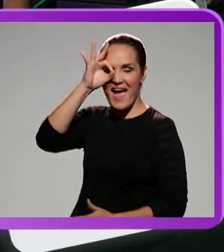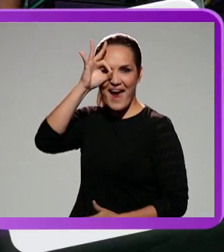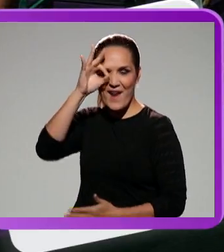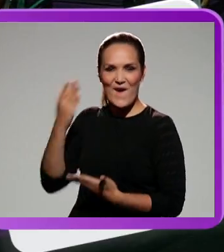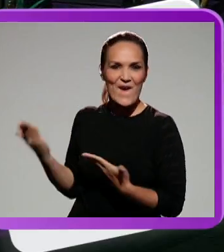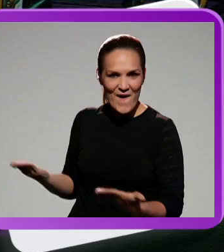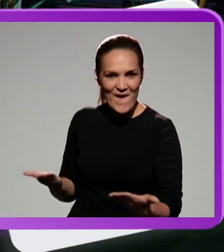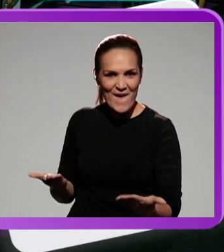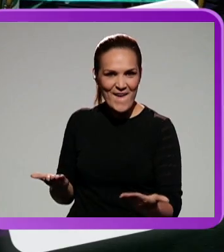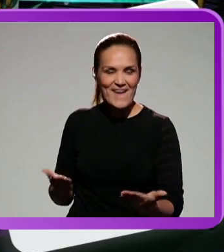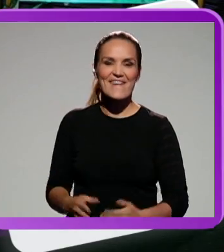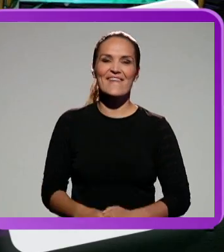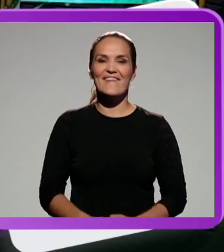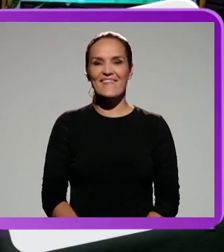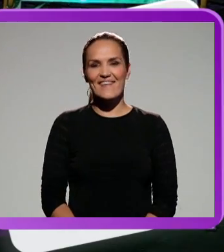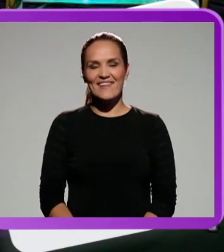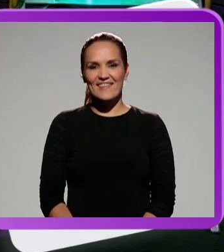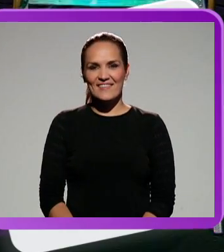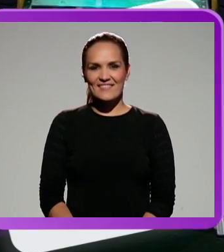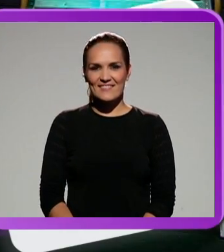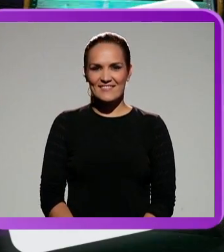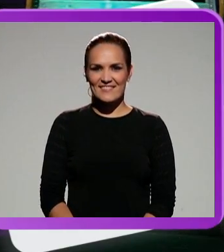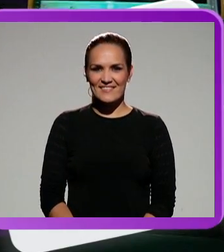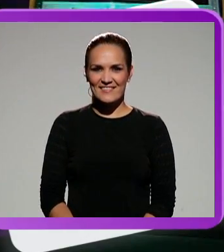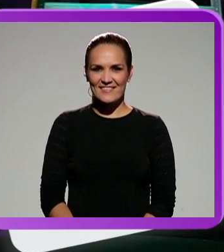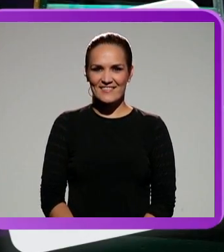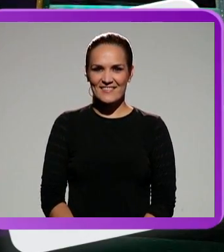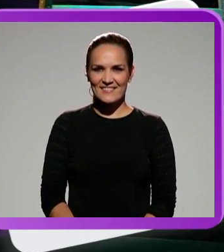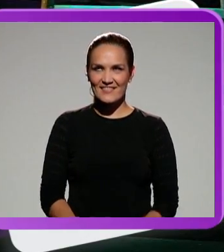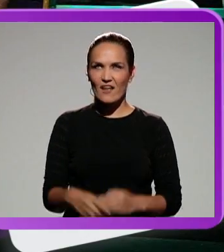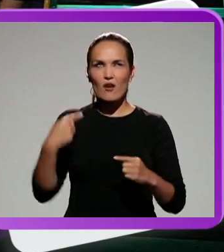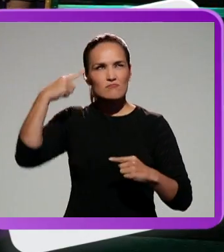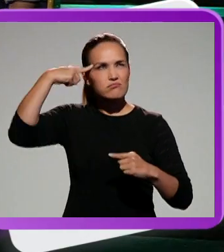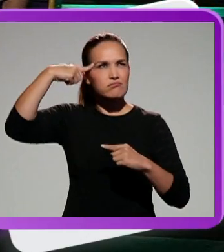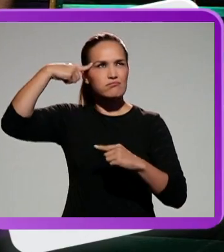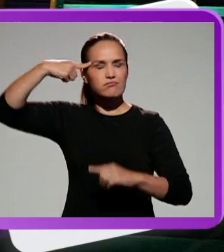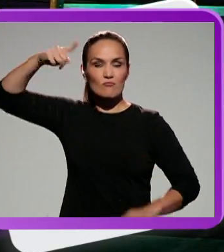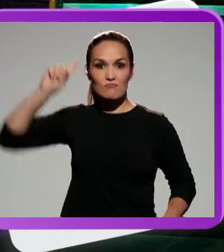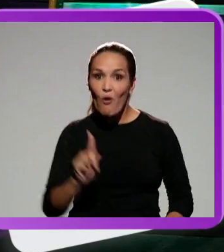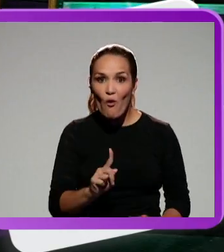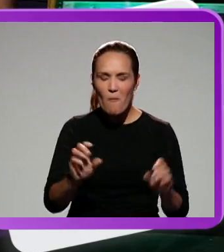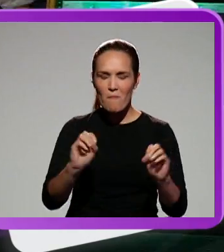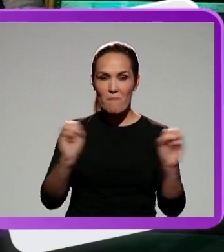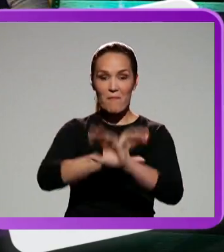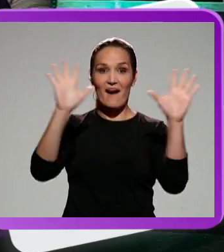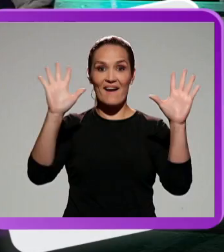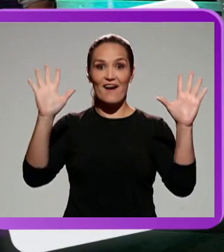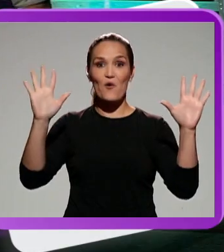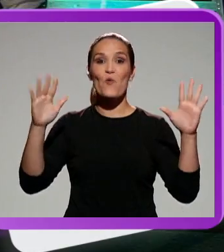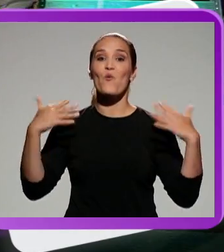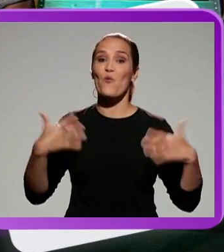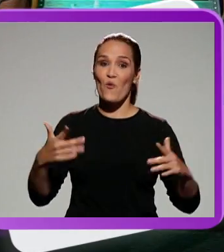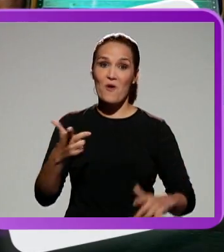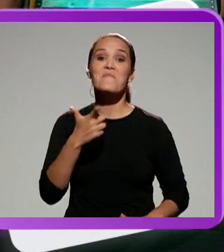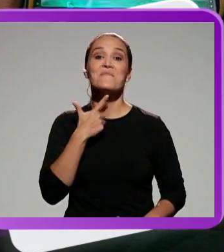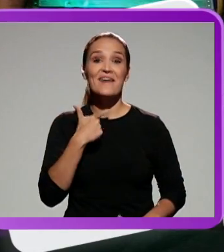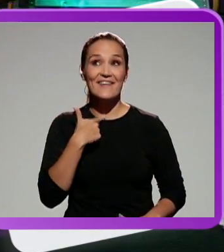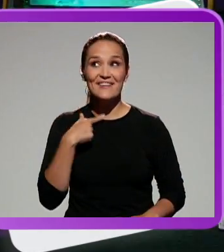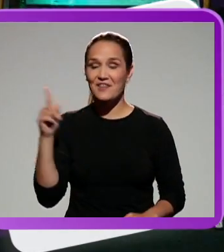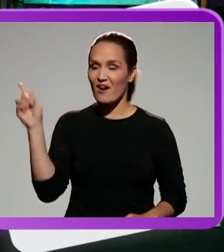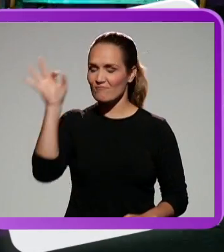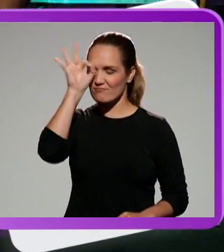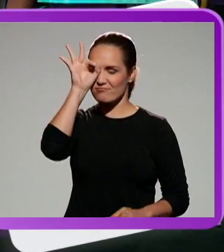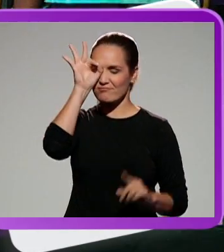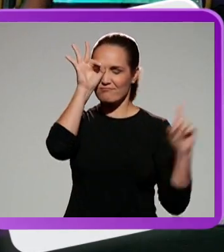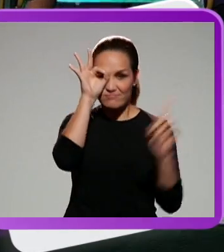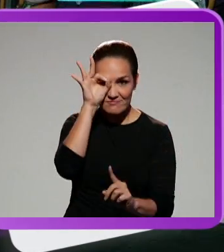nosotros. He llegado. Me invocaron. Sí, ¿ves? Así ¿cómo como estás? ¡Pum! De arte de magia, me encanta. Hola, ¿cómo aquí, sí?